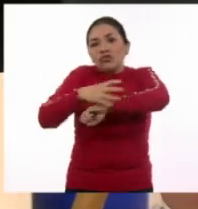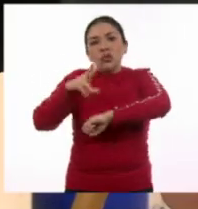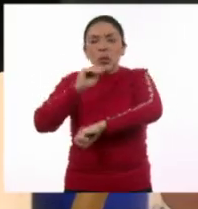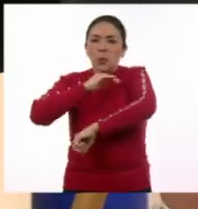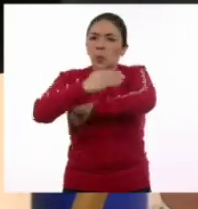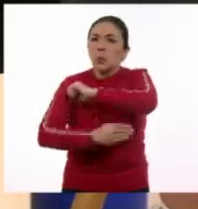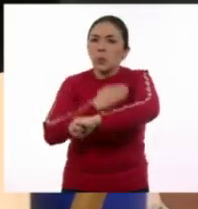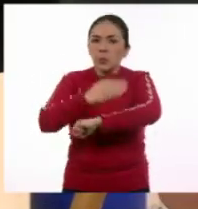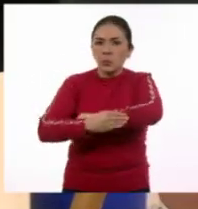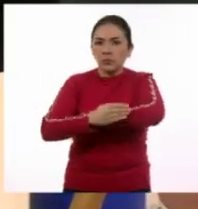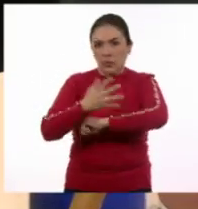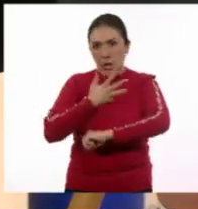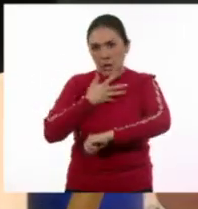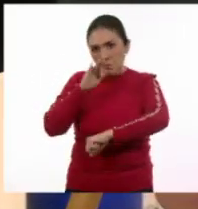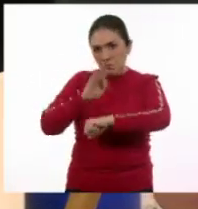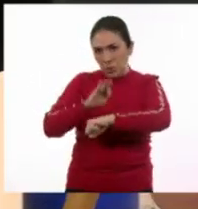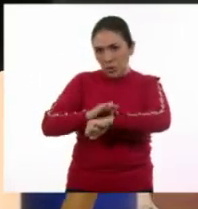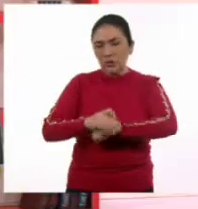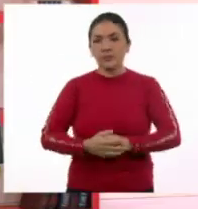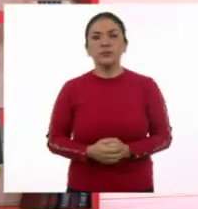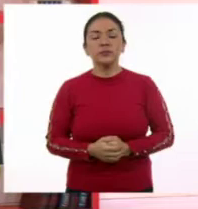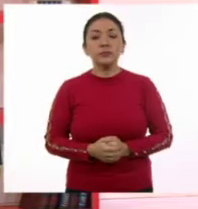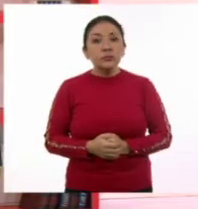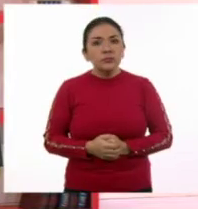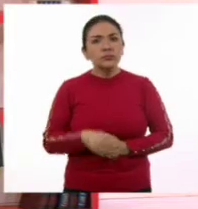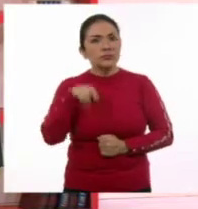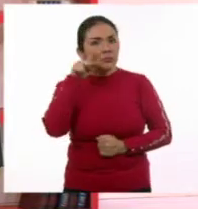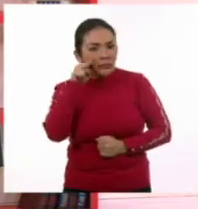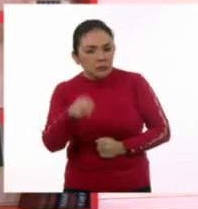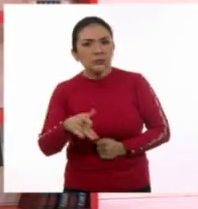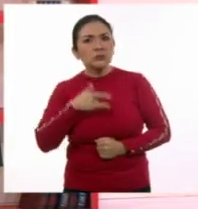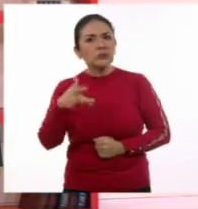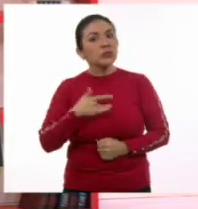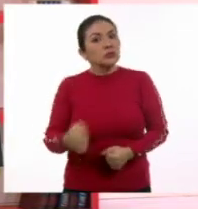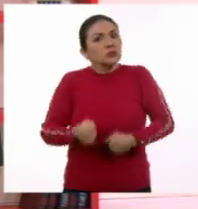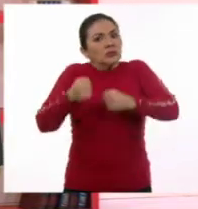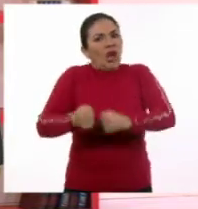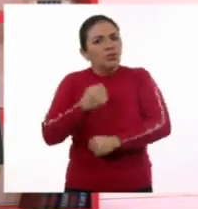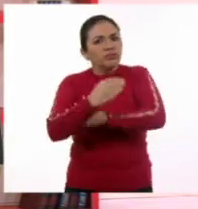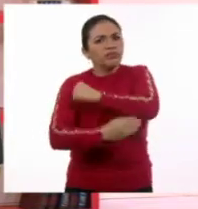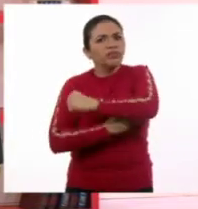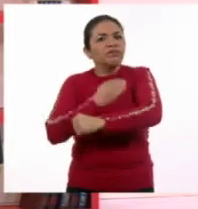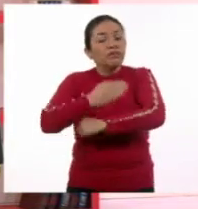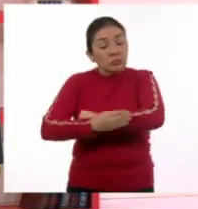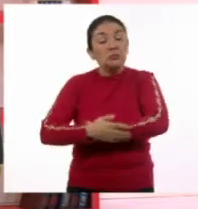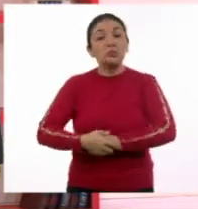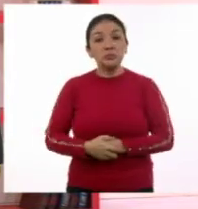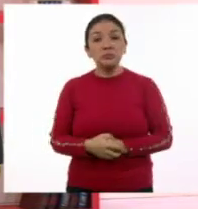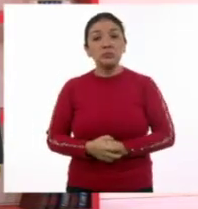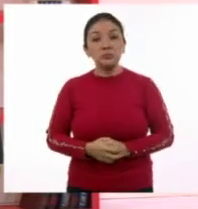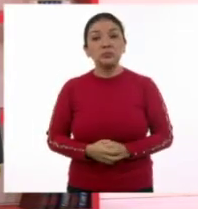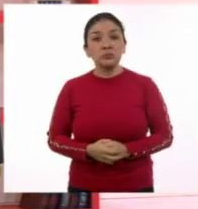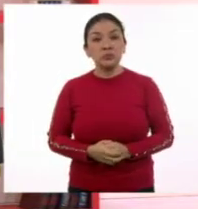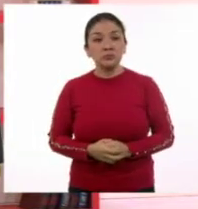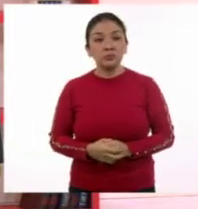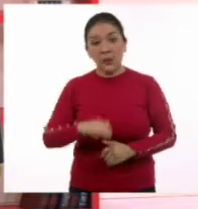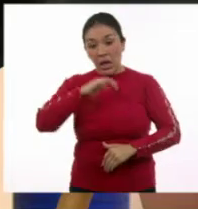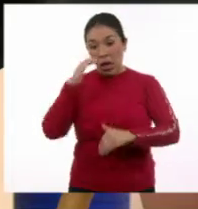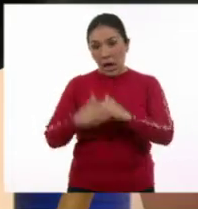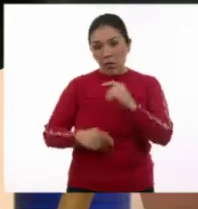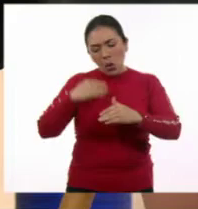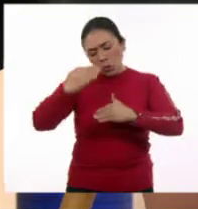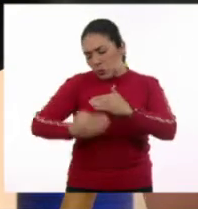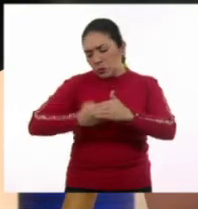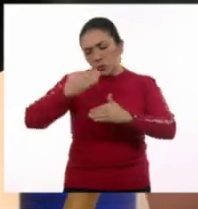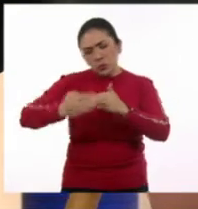curación y queda muy seguro terminamos nuestro vendaje en la parte de abajo igual